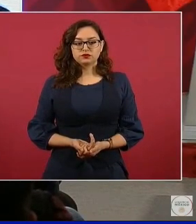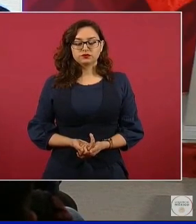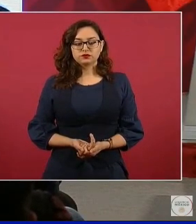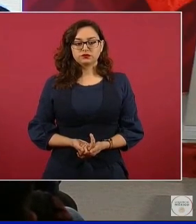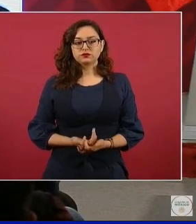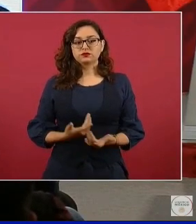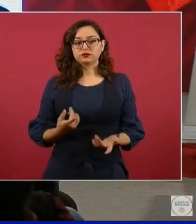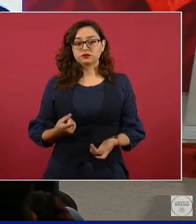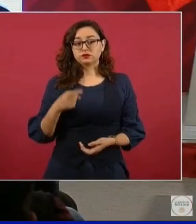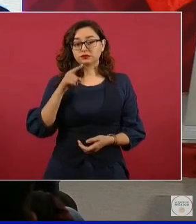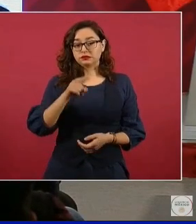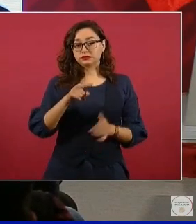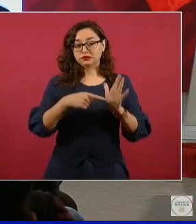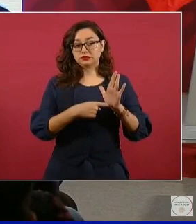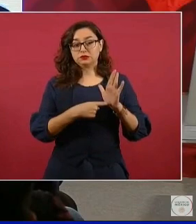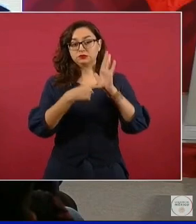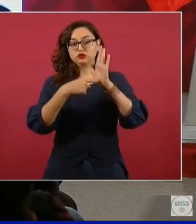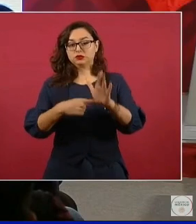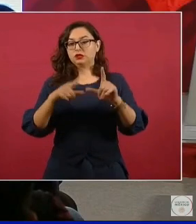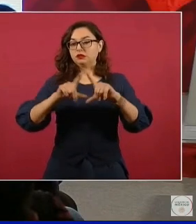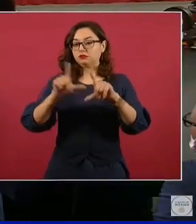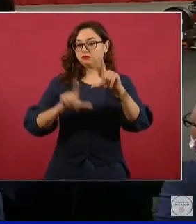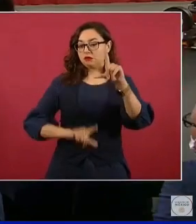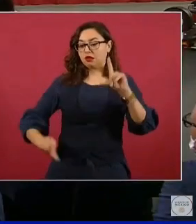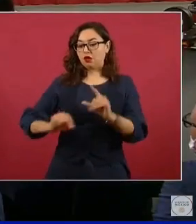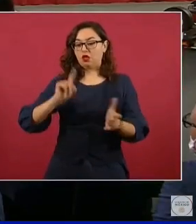un buen trabajo sobre la desigualdad en México.